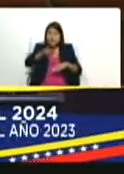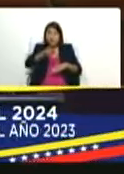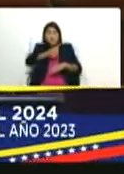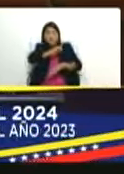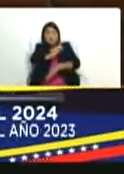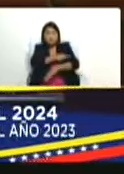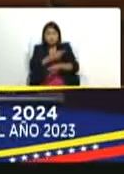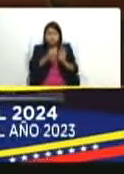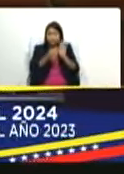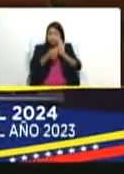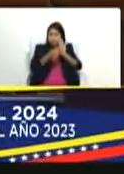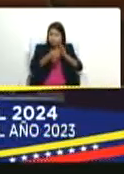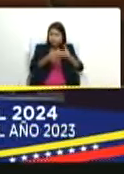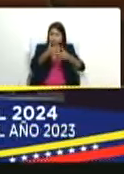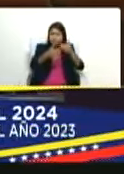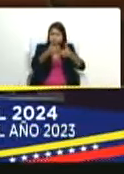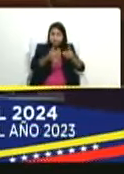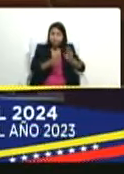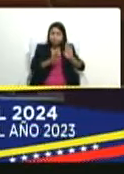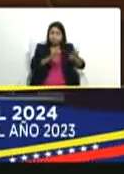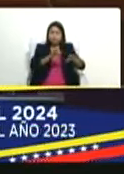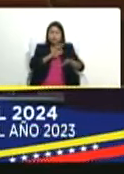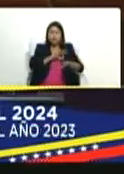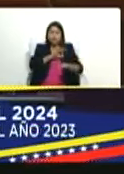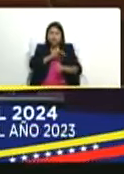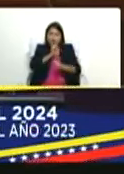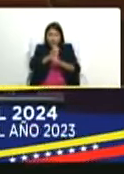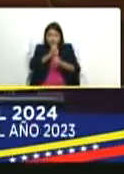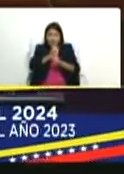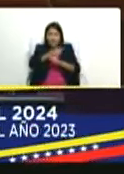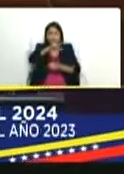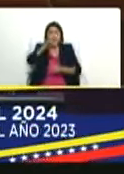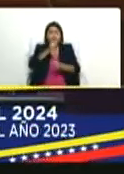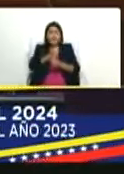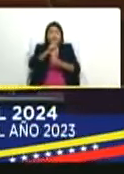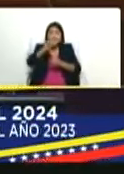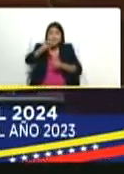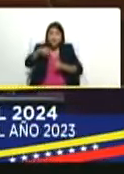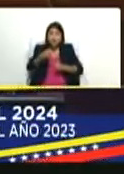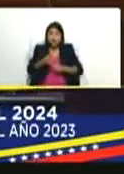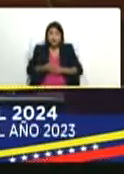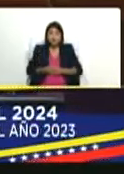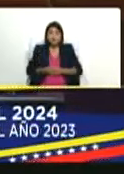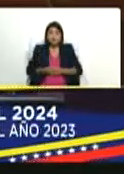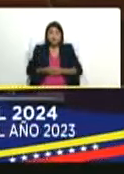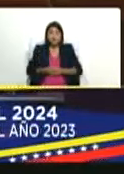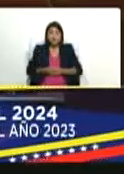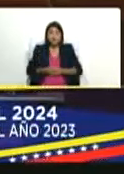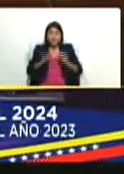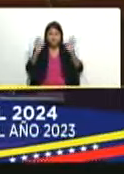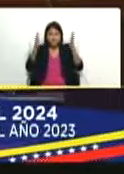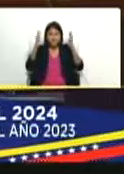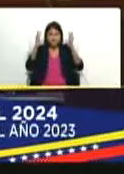fortalecimiento progresivo de los beneficios sociolaborales de los trabajadores y trabajadoras del Poder Judicial.